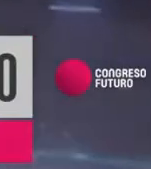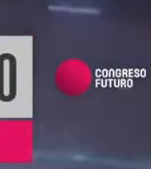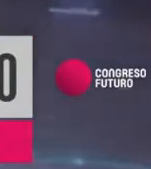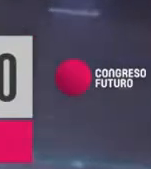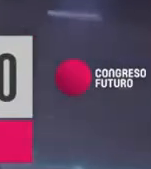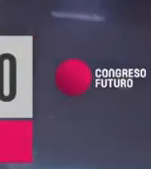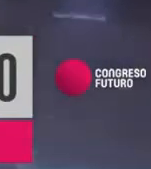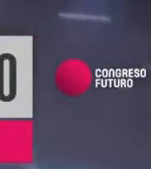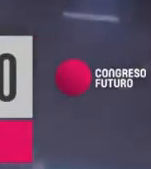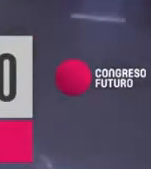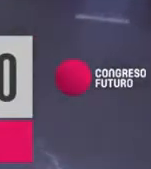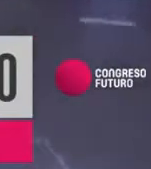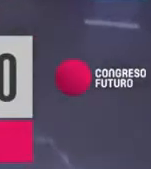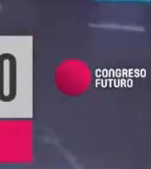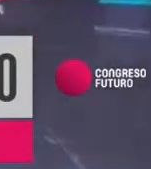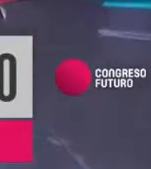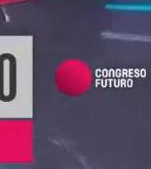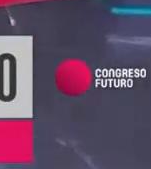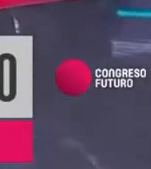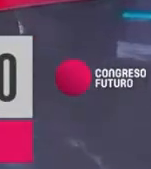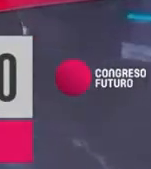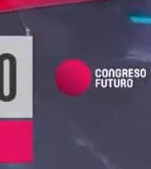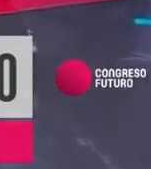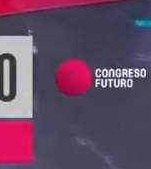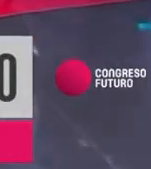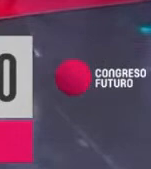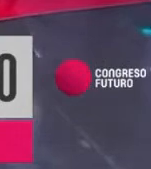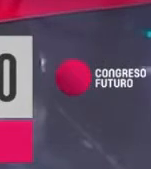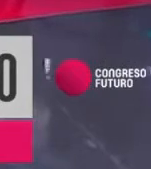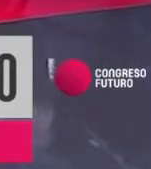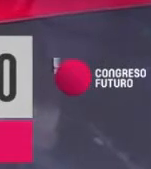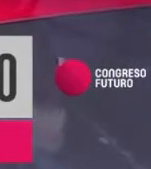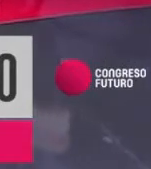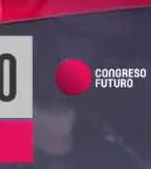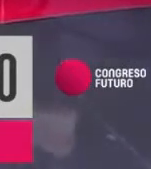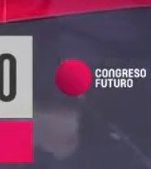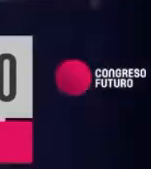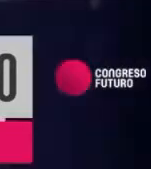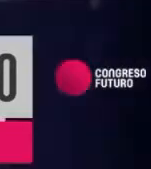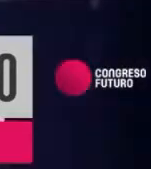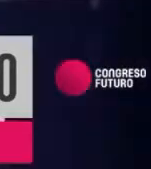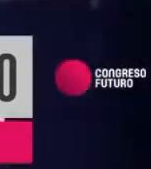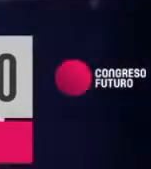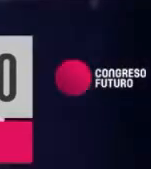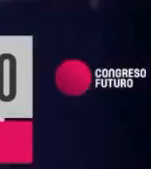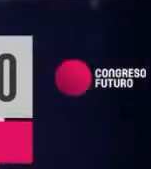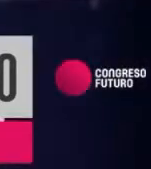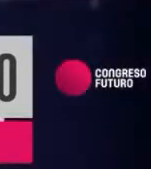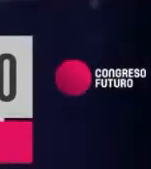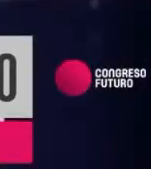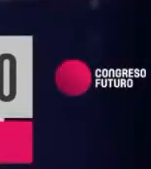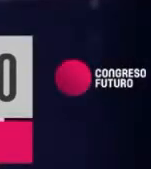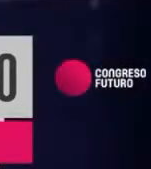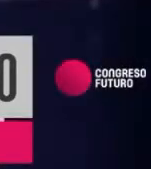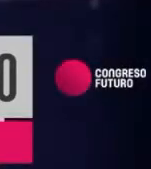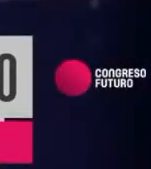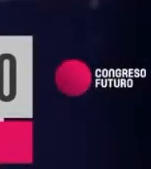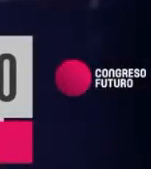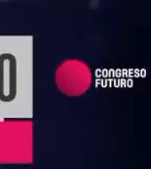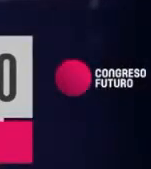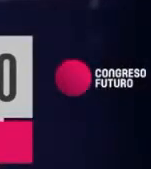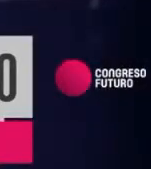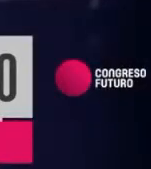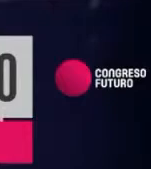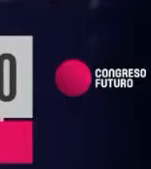Y también trabajamos en proyectos para terminar con los sesgos en la educación, porque trabajamos mucho